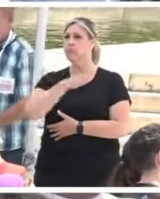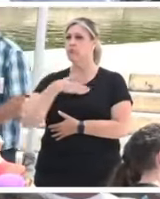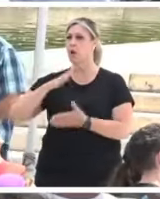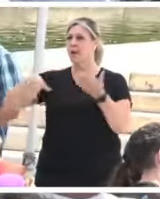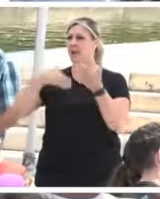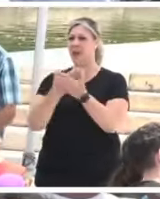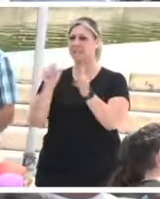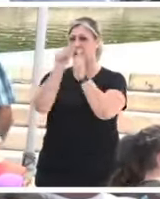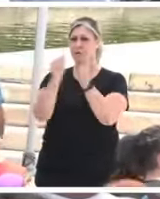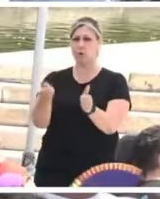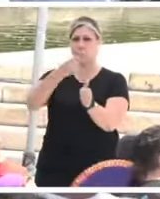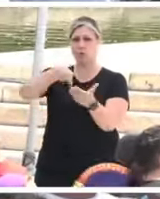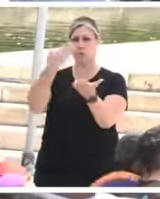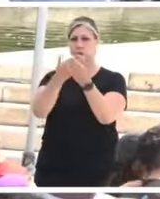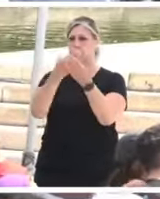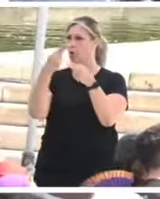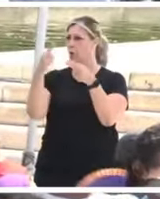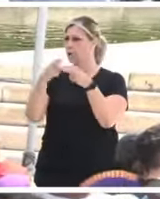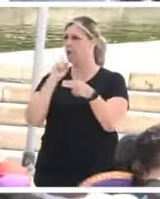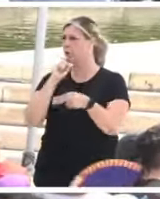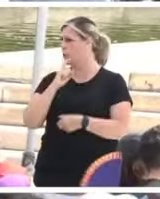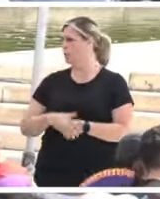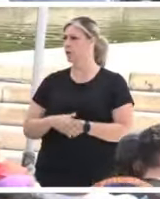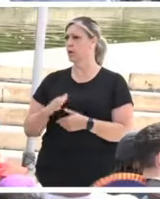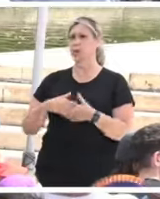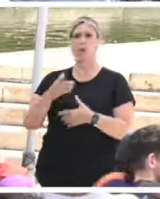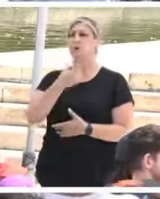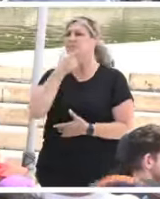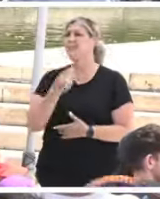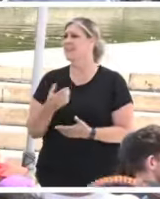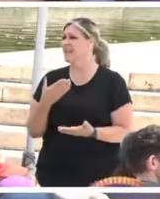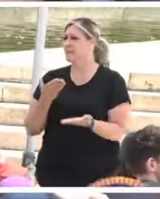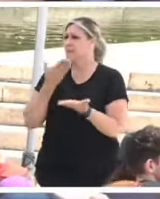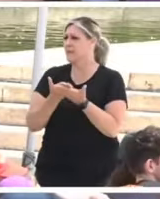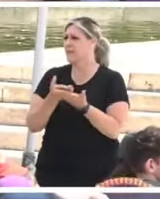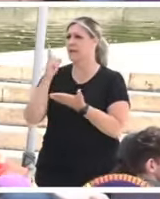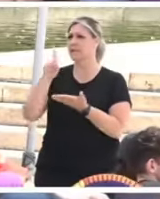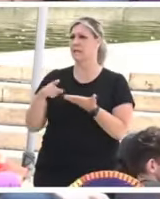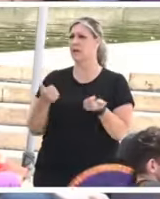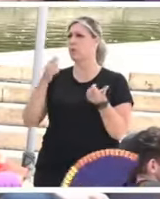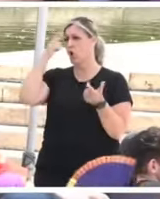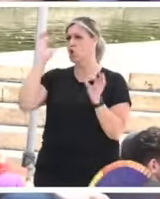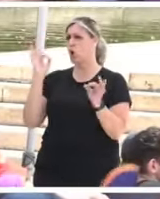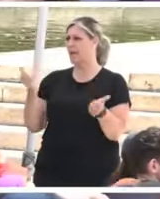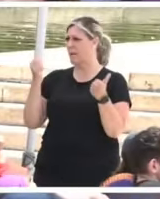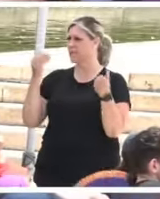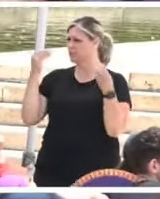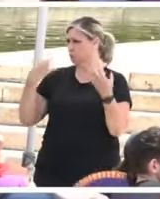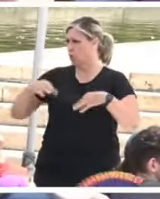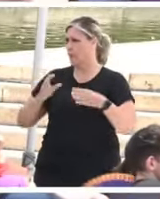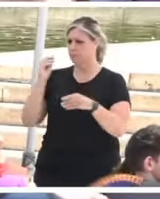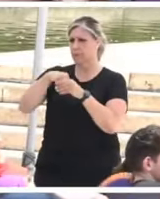las formas estamos demostrando la política. Apelar a la sensatez, introducir un nuevo marco de sentido común, no es poner la